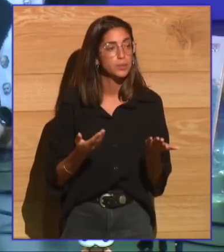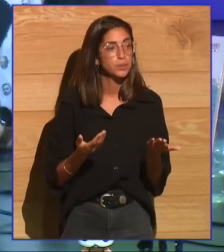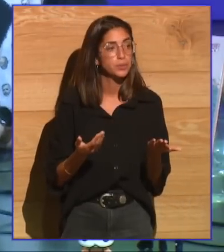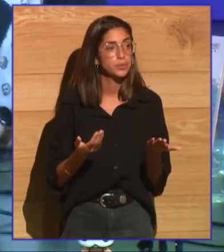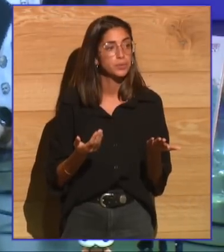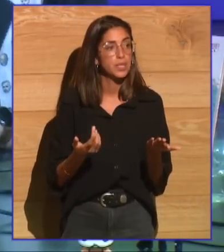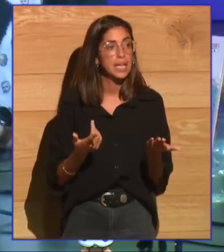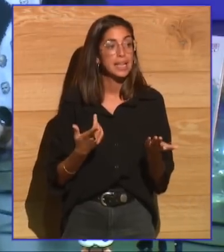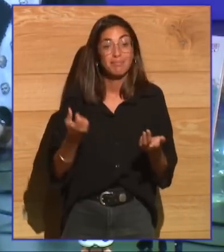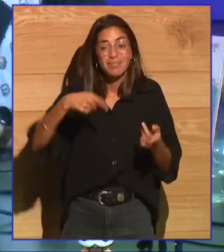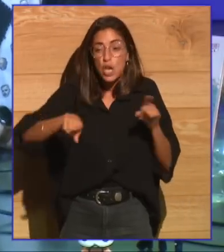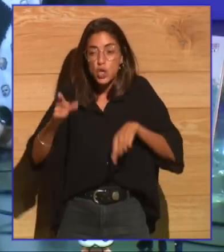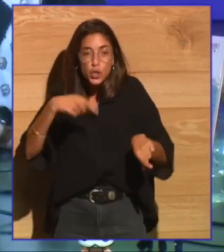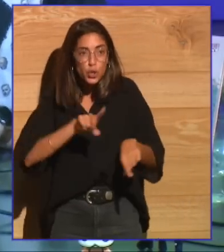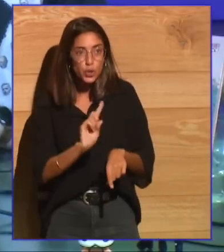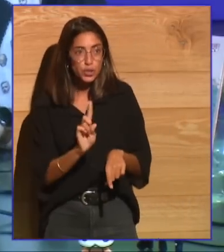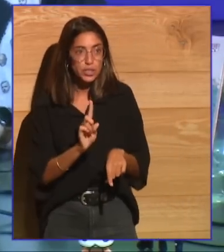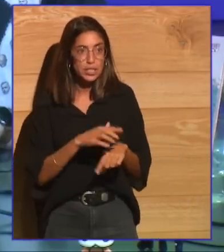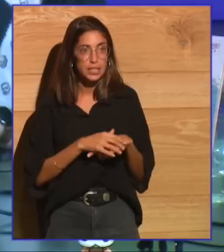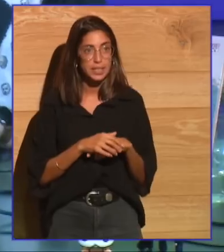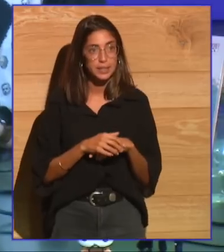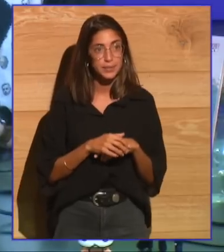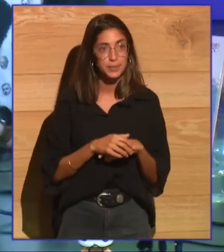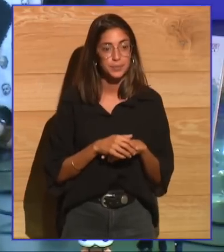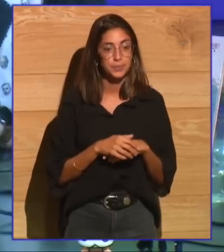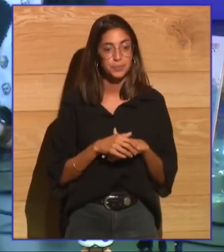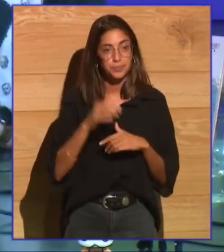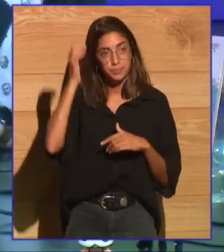perdón perdón a las arcas va de menos no no es pésima